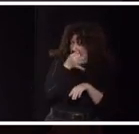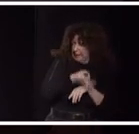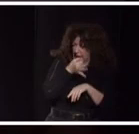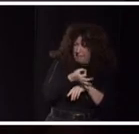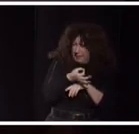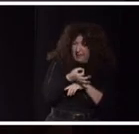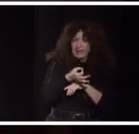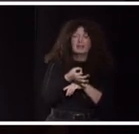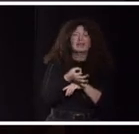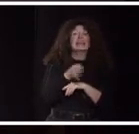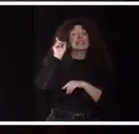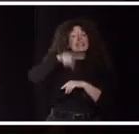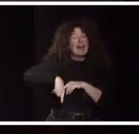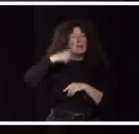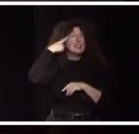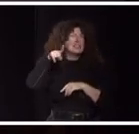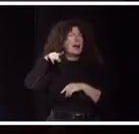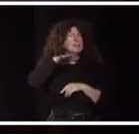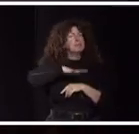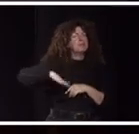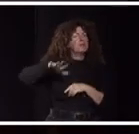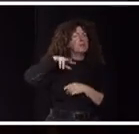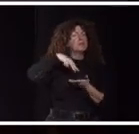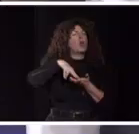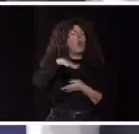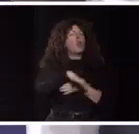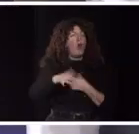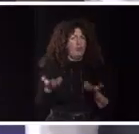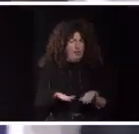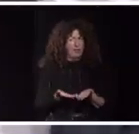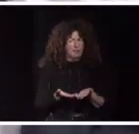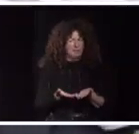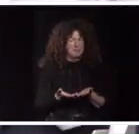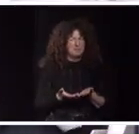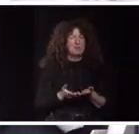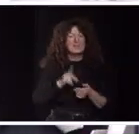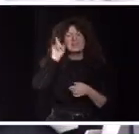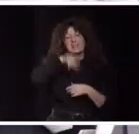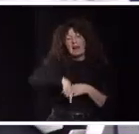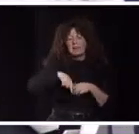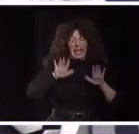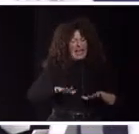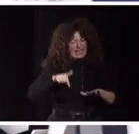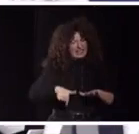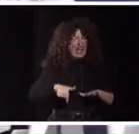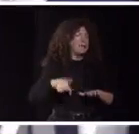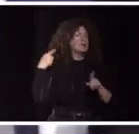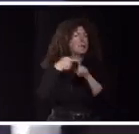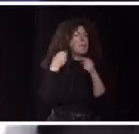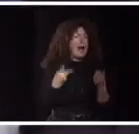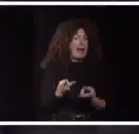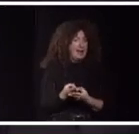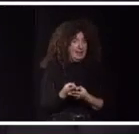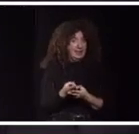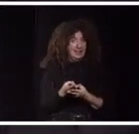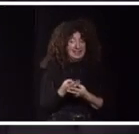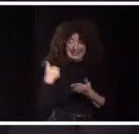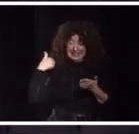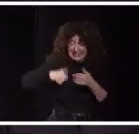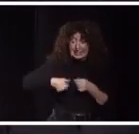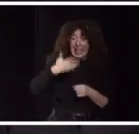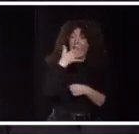sabemos siempre dónde estamos, para qué estamos. Y estos 50